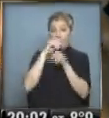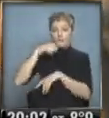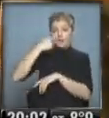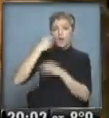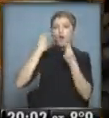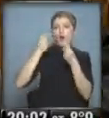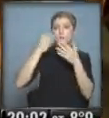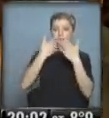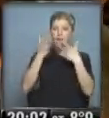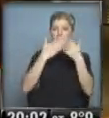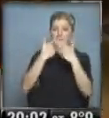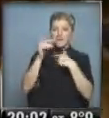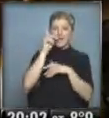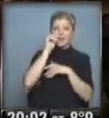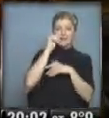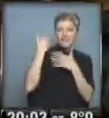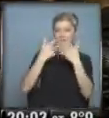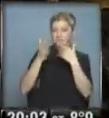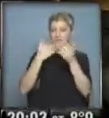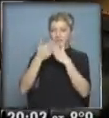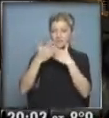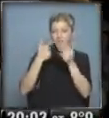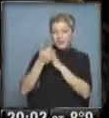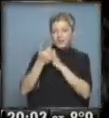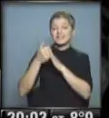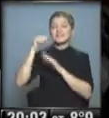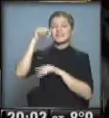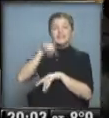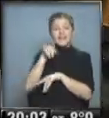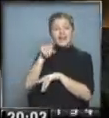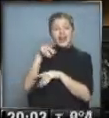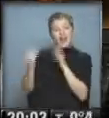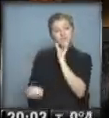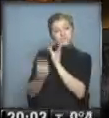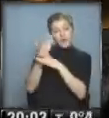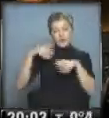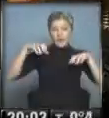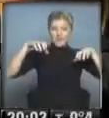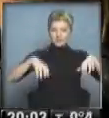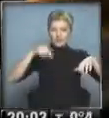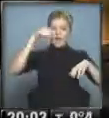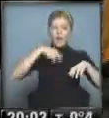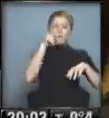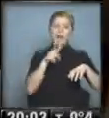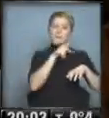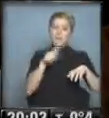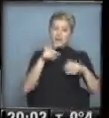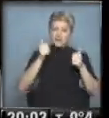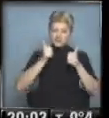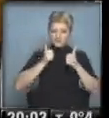con la madera. Bueno, pues le hizo el sillón, la silla donde se sienta el Papa, que por